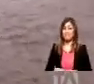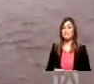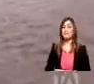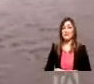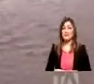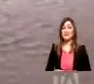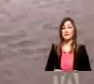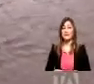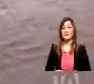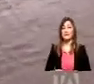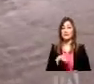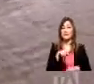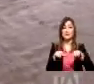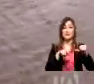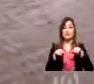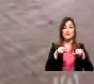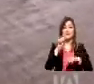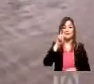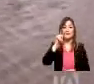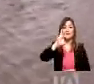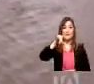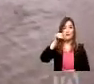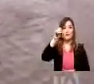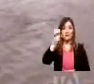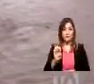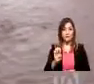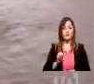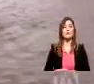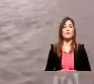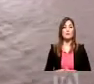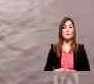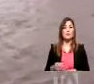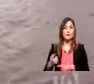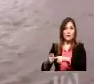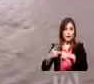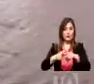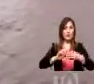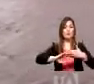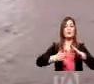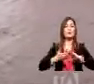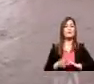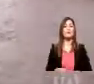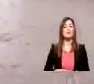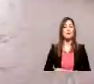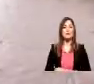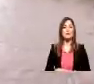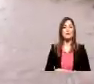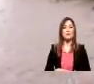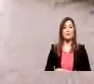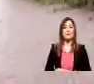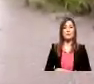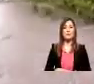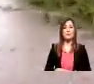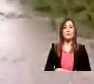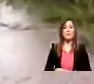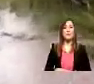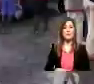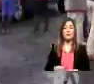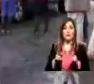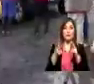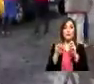altura, justamente este sector que es el sector de San José acá en Madre Tierra. Sin embargo, en otras comunidades también pues se conoce que existe la